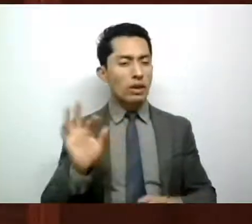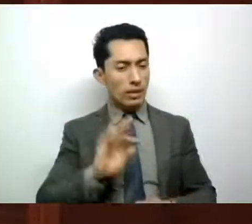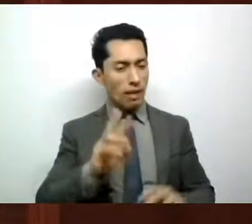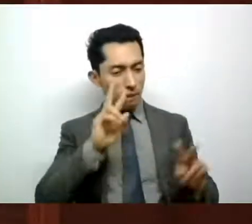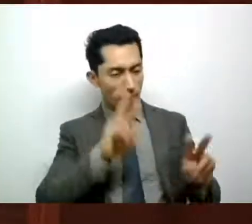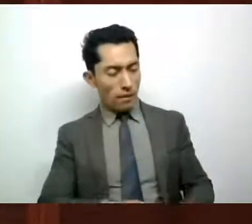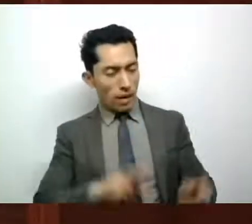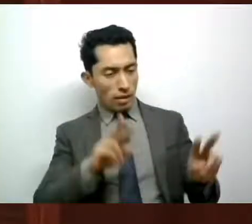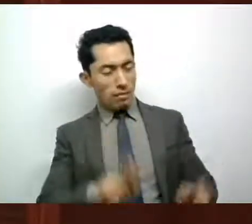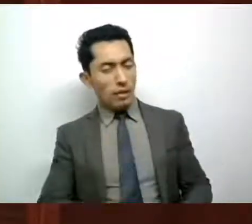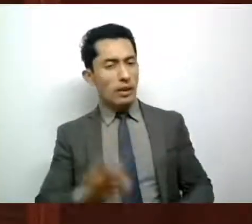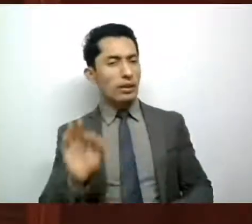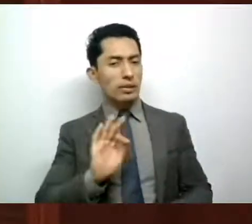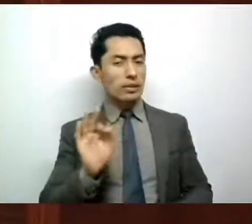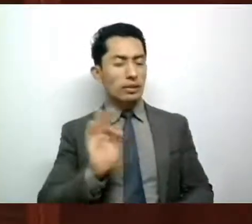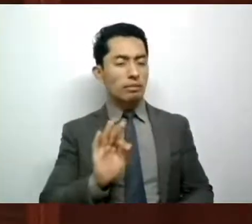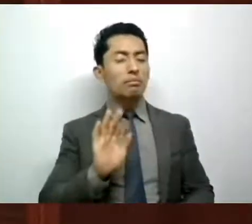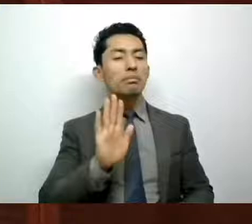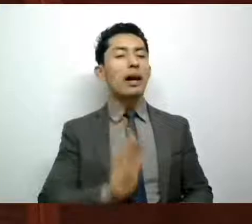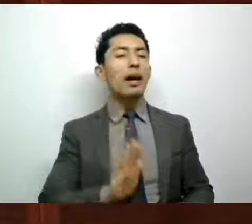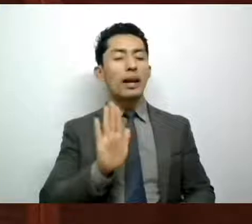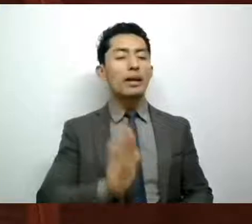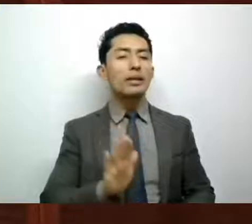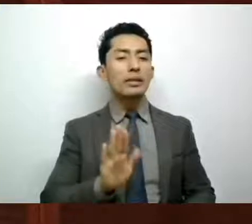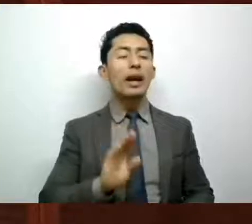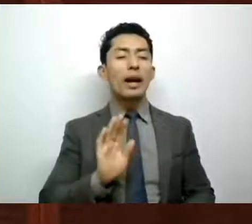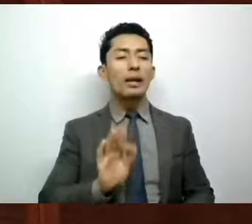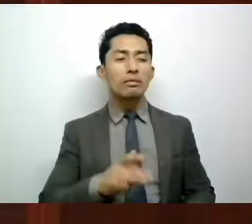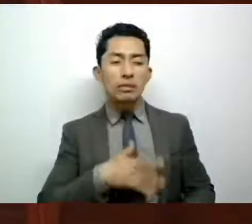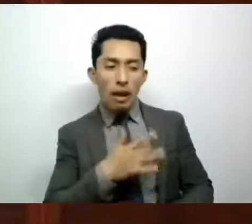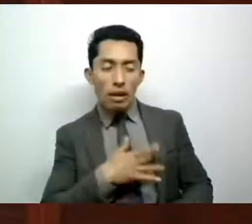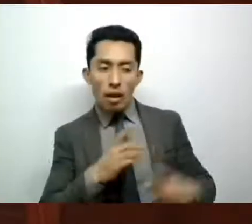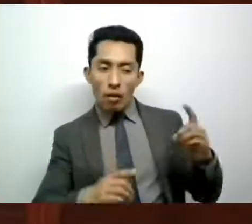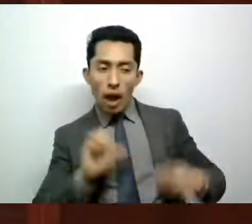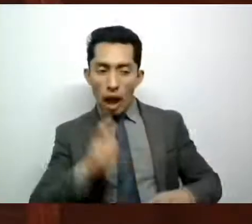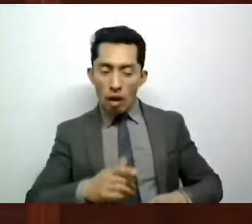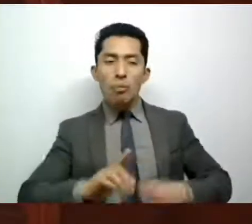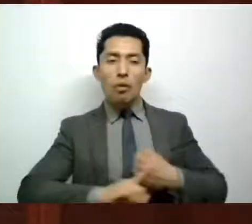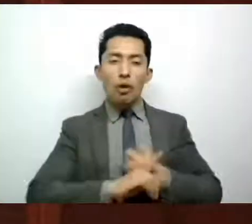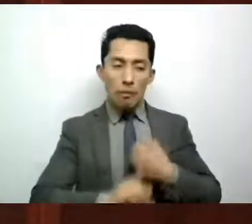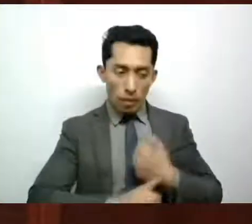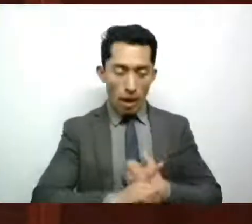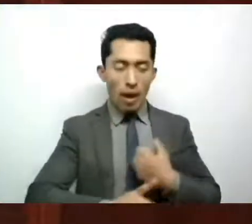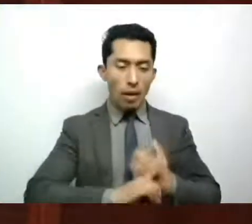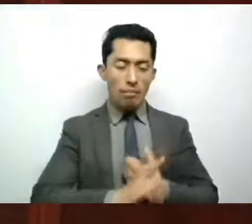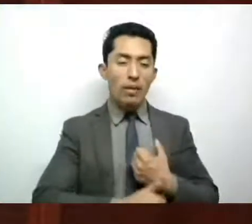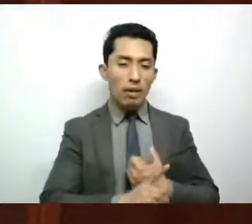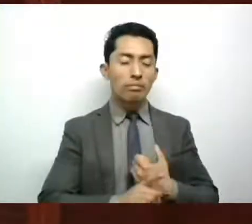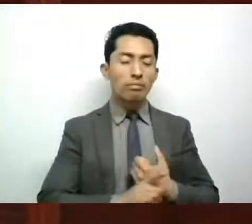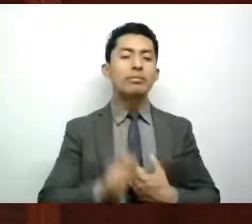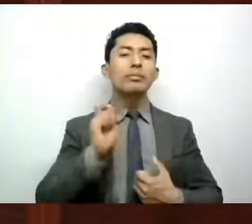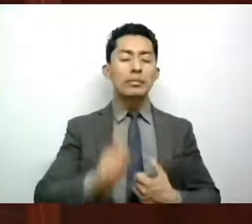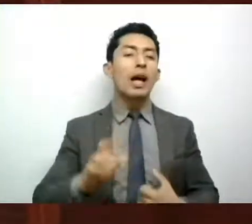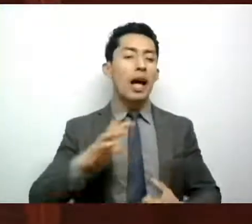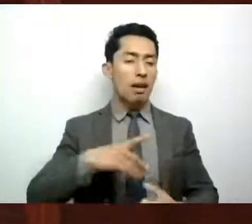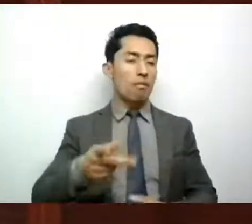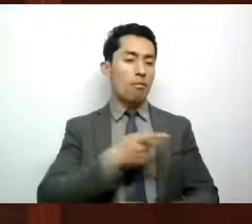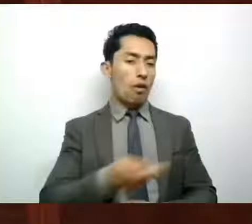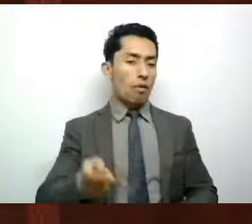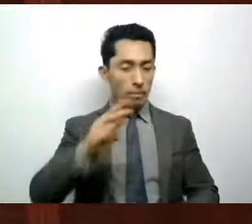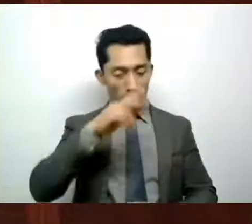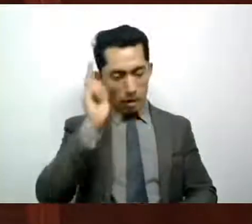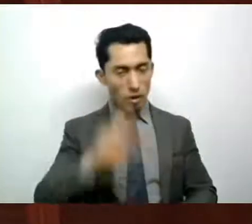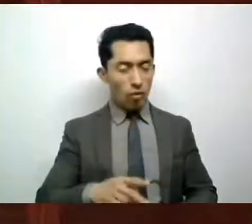su apariencia se les categoriza como sospechosos, criminalizando con esto la